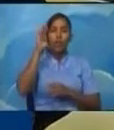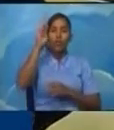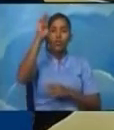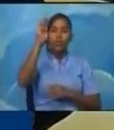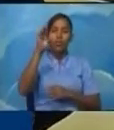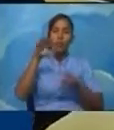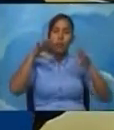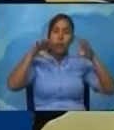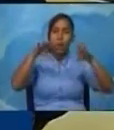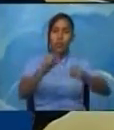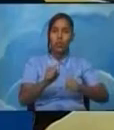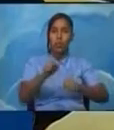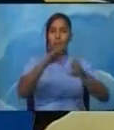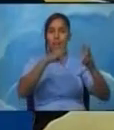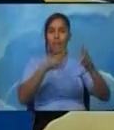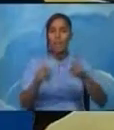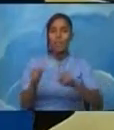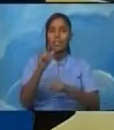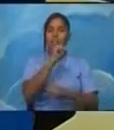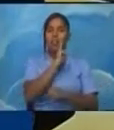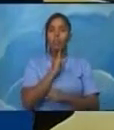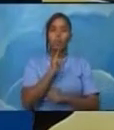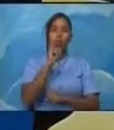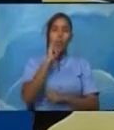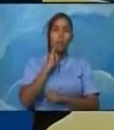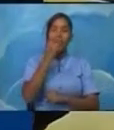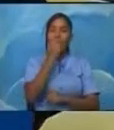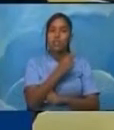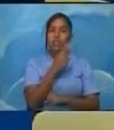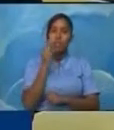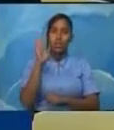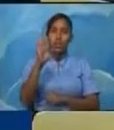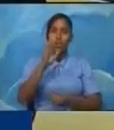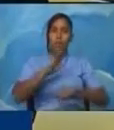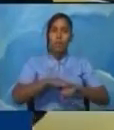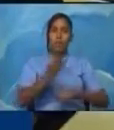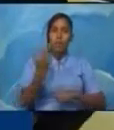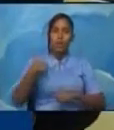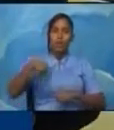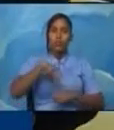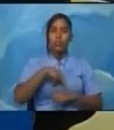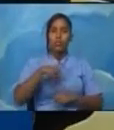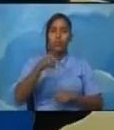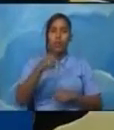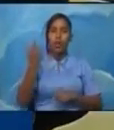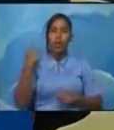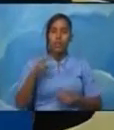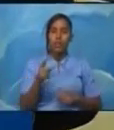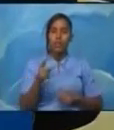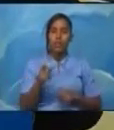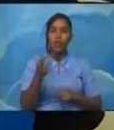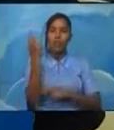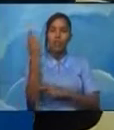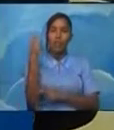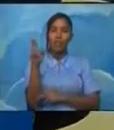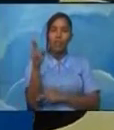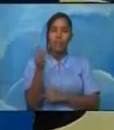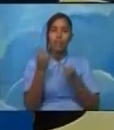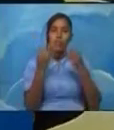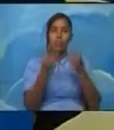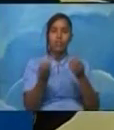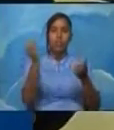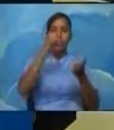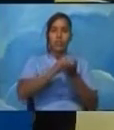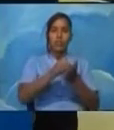que van en el futuro que va a entrar a la tierra prometida, porque vosotros habéis sido rebeldes. Y muchas